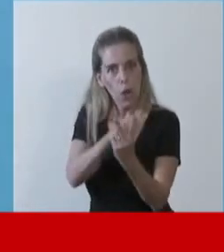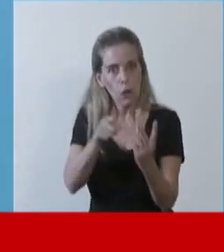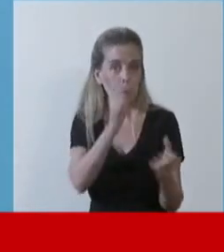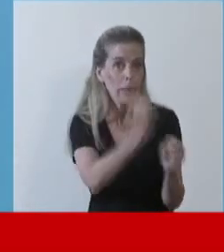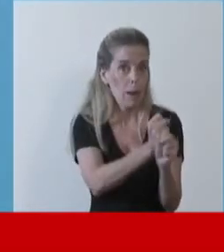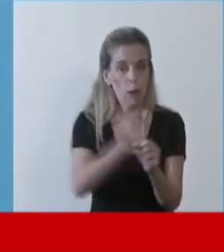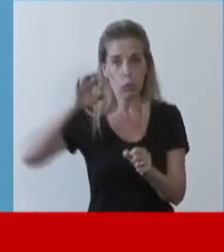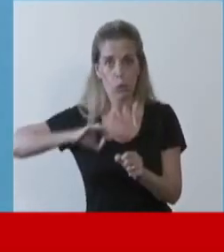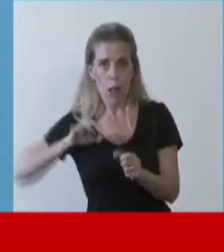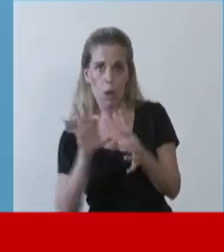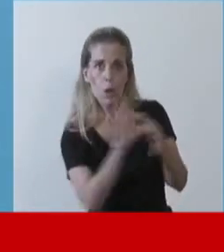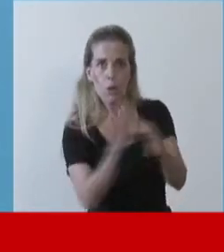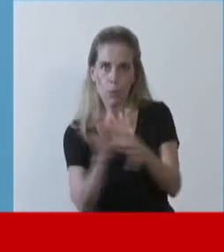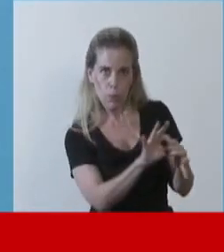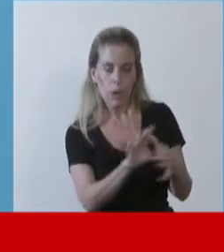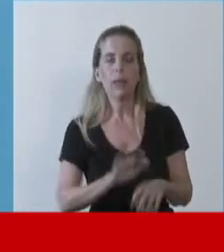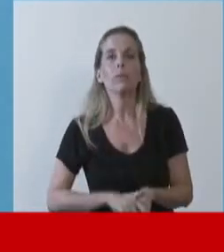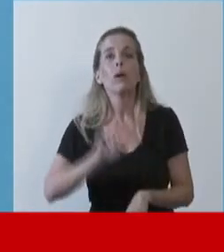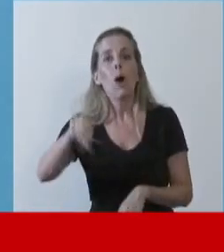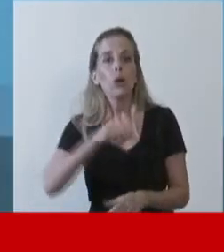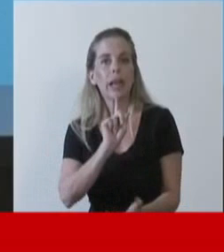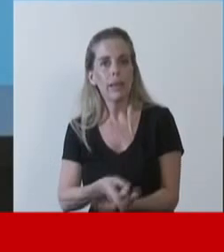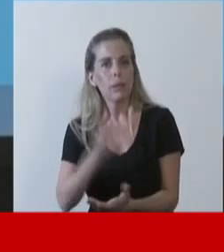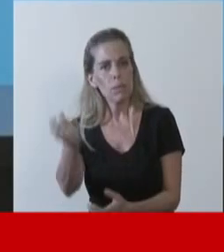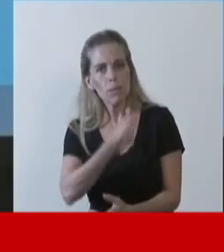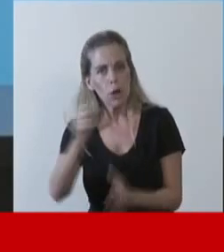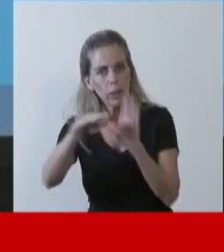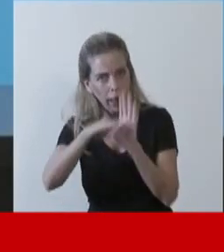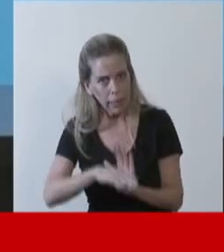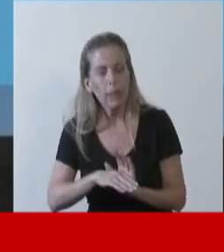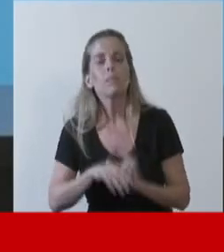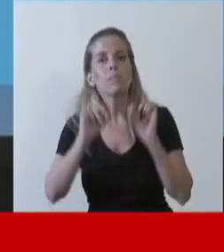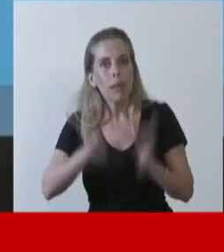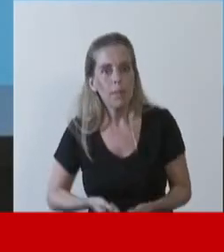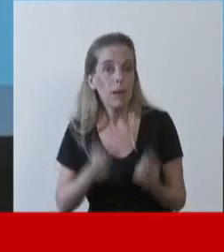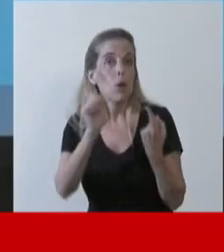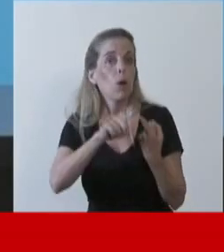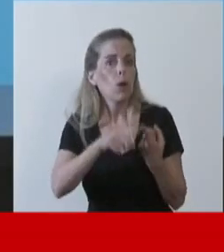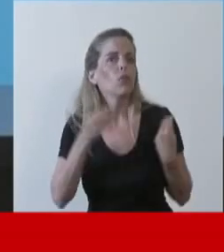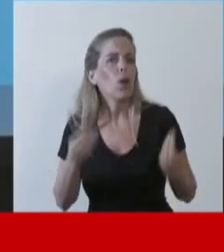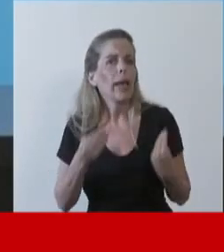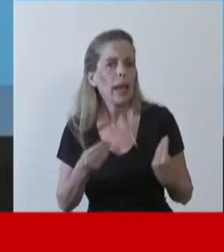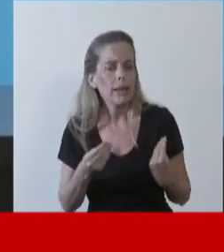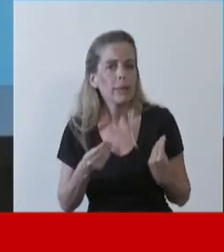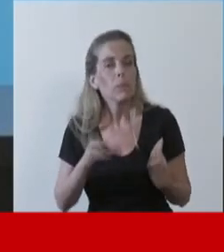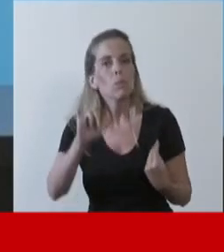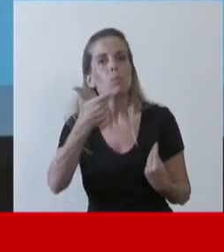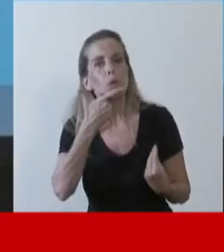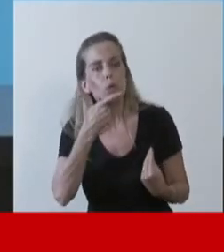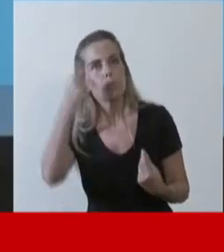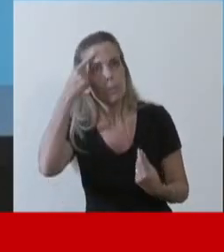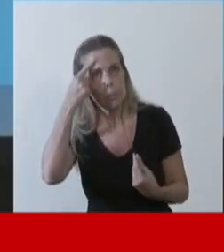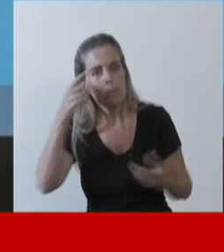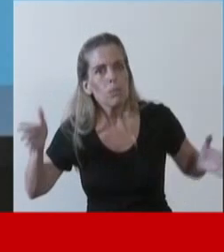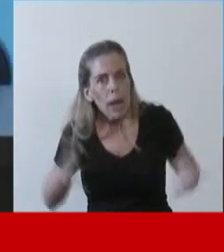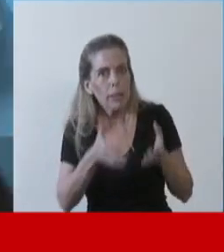con ingreso. Otras 2 medidas sociales para luego pasarle a Alejandro. Uno es un refuerzo en la asistencia